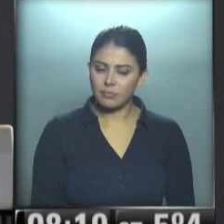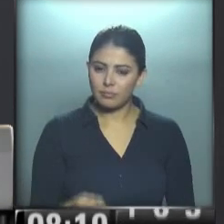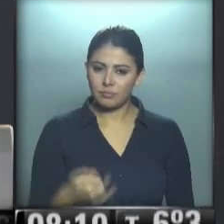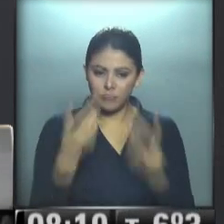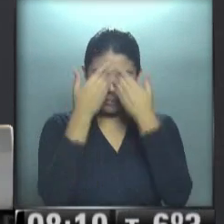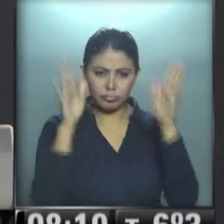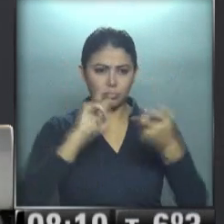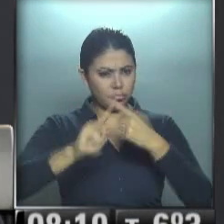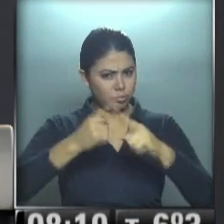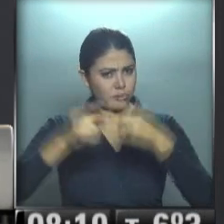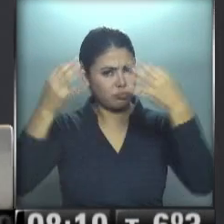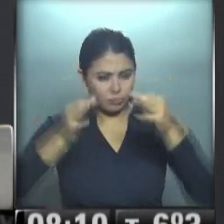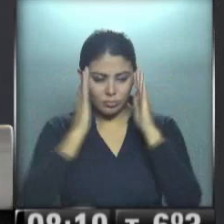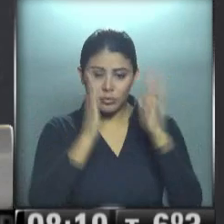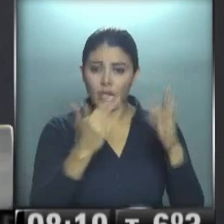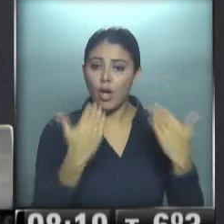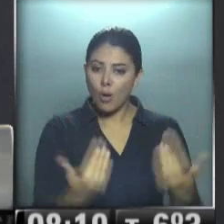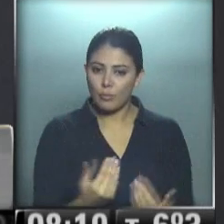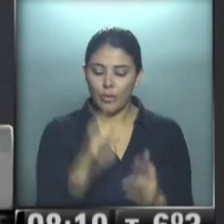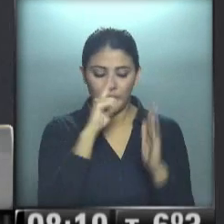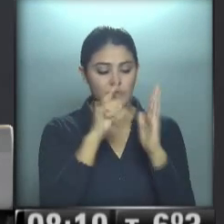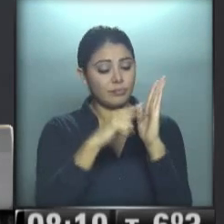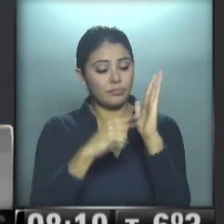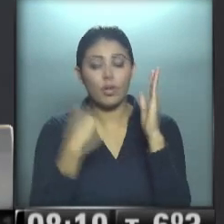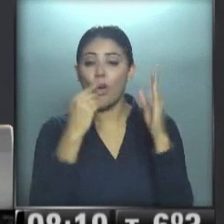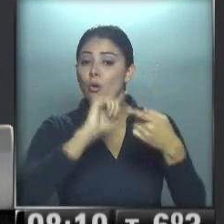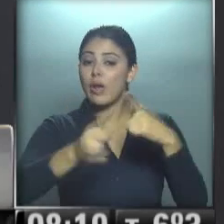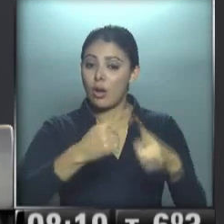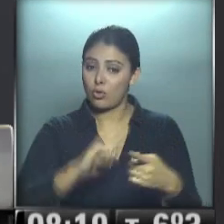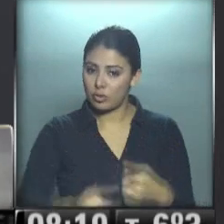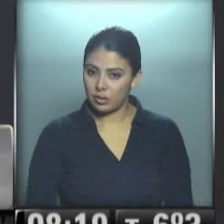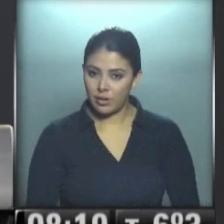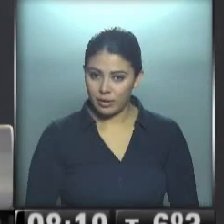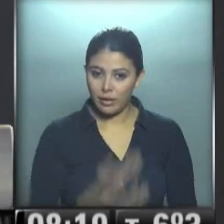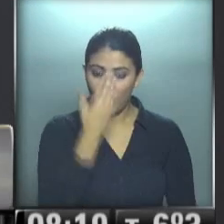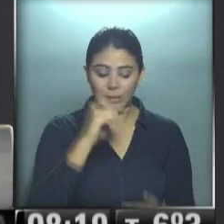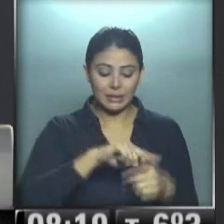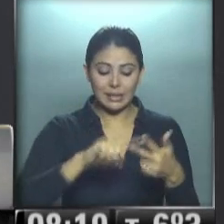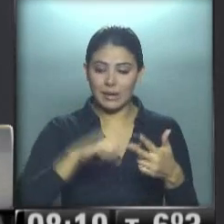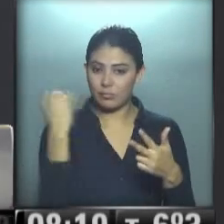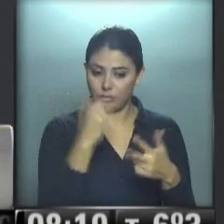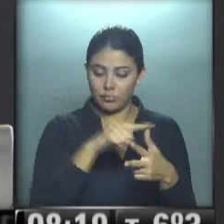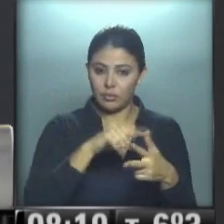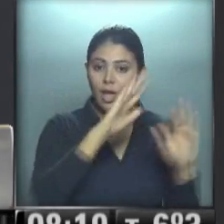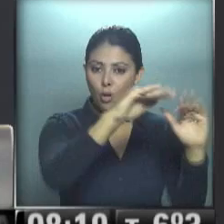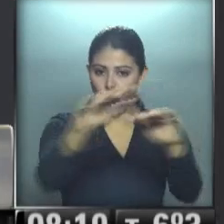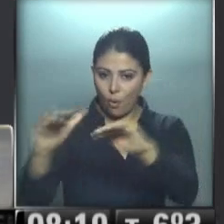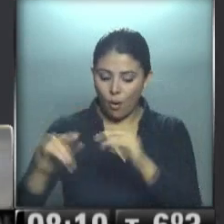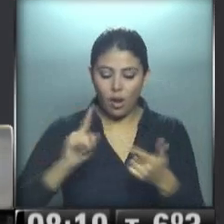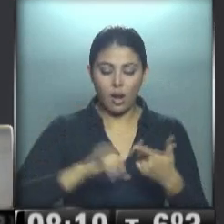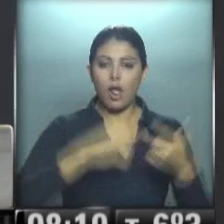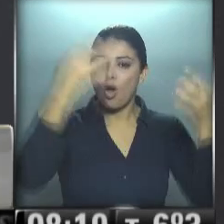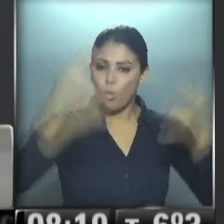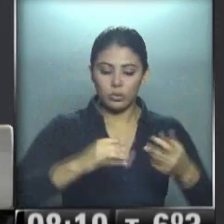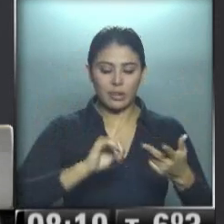abierta al diálogo con el objeto de establecer condiciones de negociación que tengan tres requisitos que sean equitativas que sean